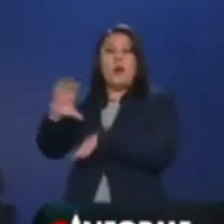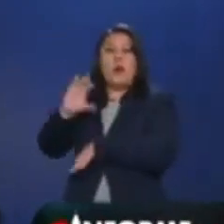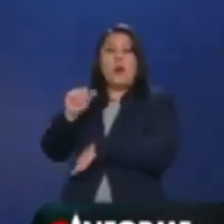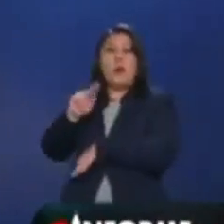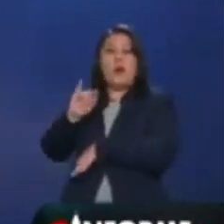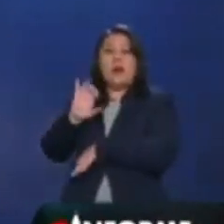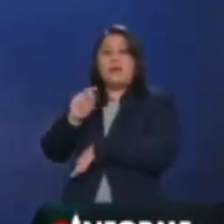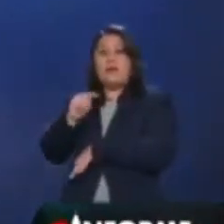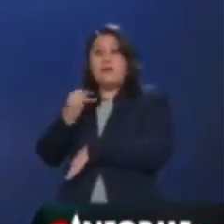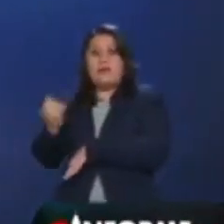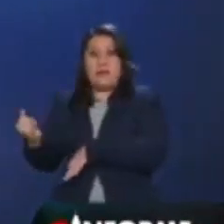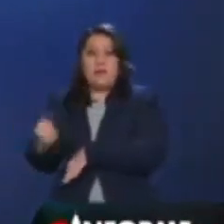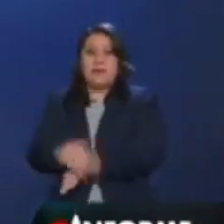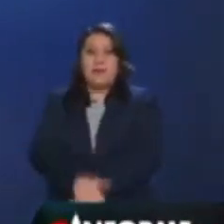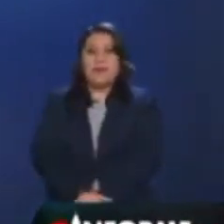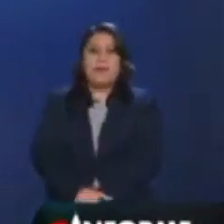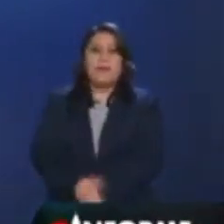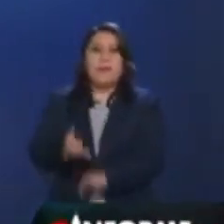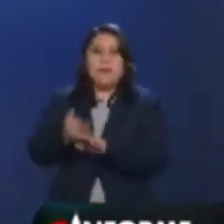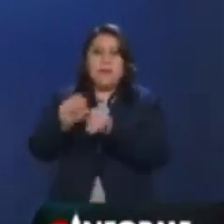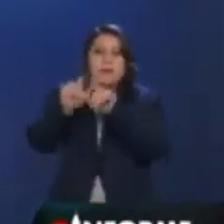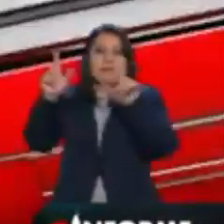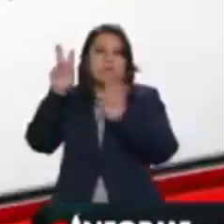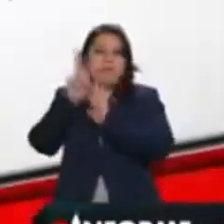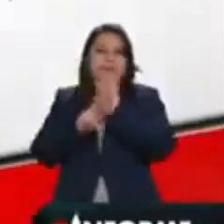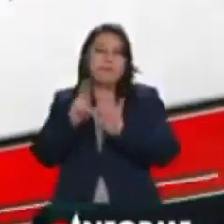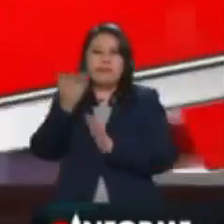y Víctor, regresamos contigo para hablar del tema.